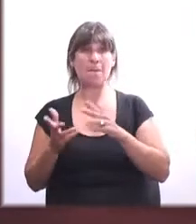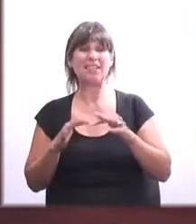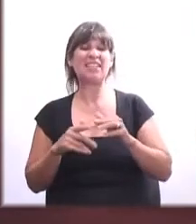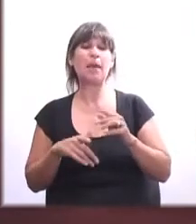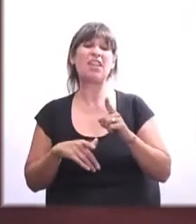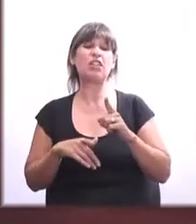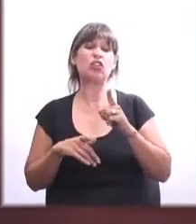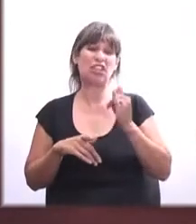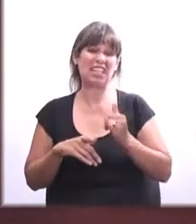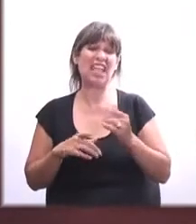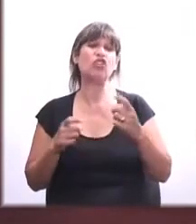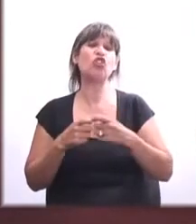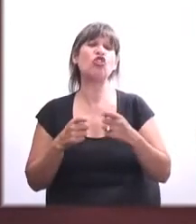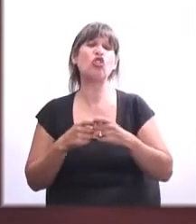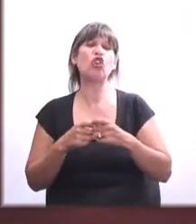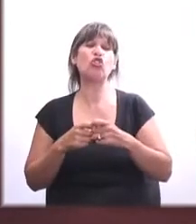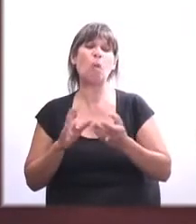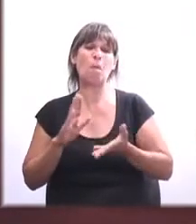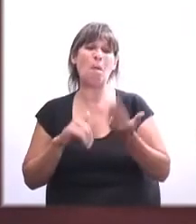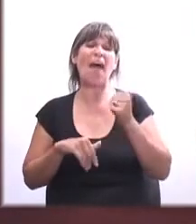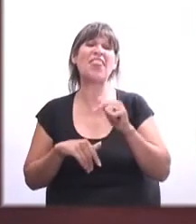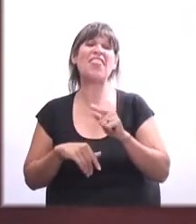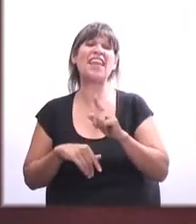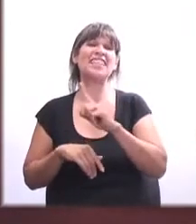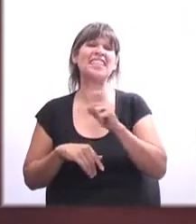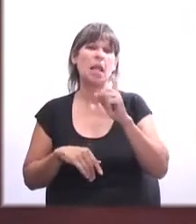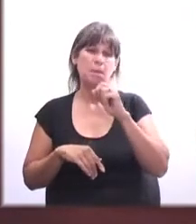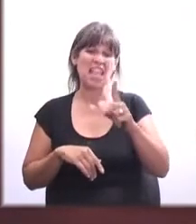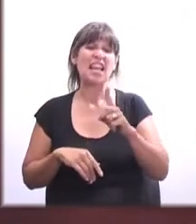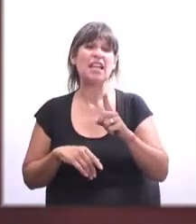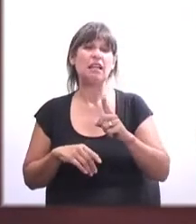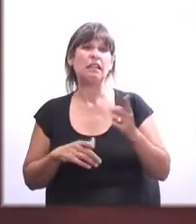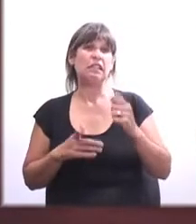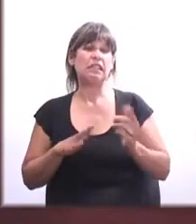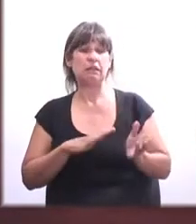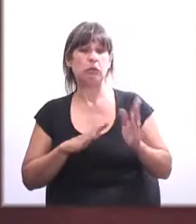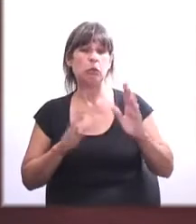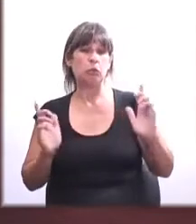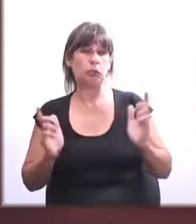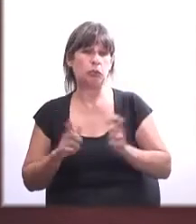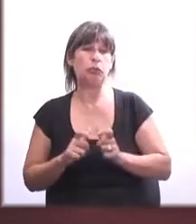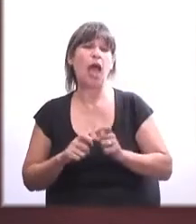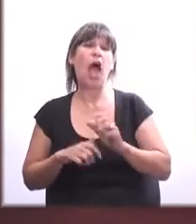100.000 afiliados, a pasar a 45, 44.000.